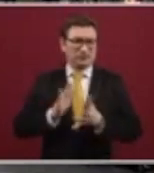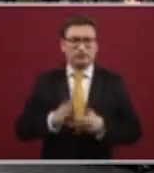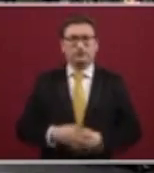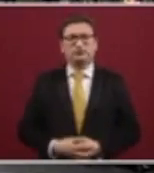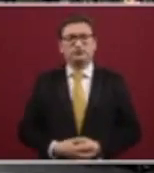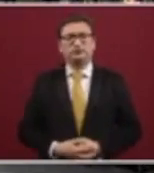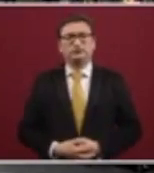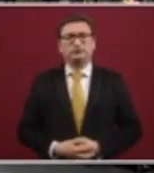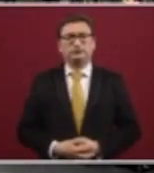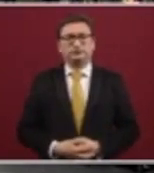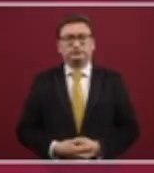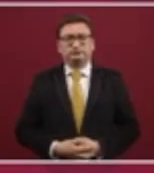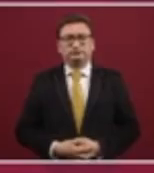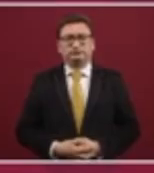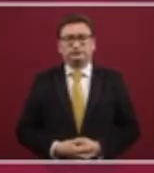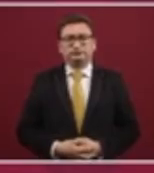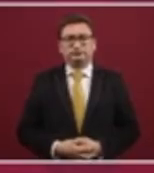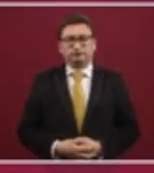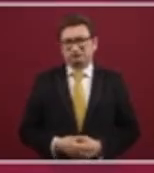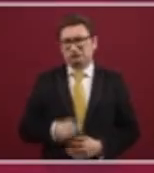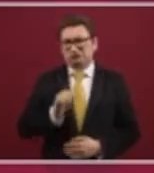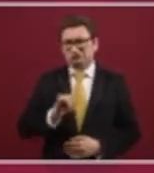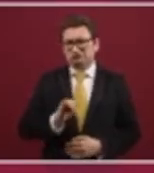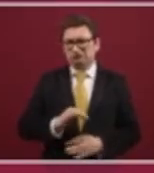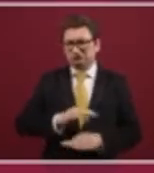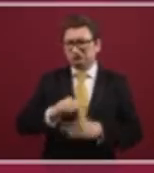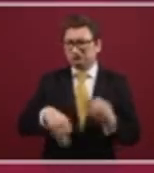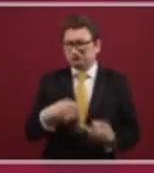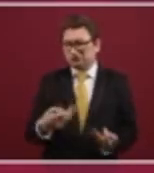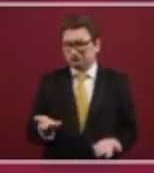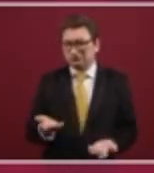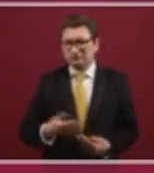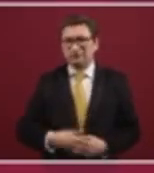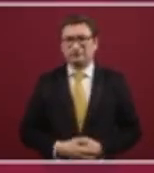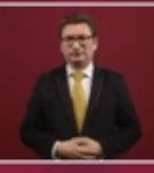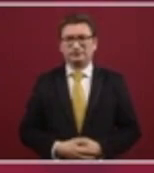todos. Pues,